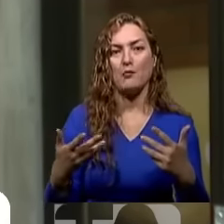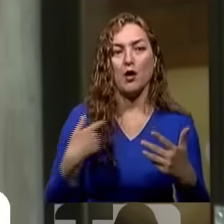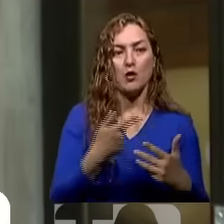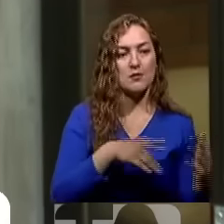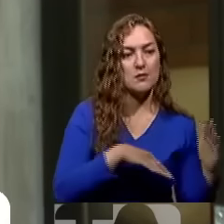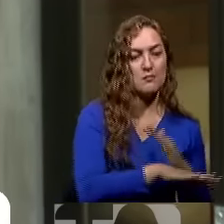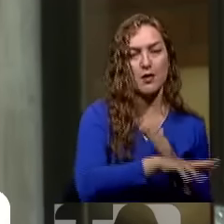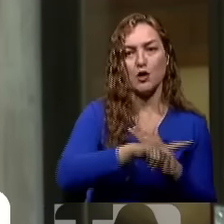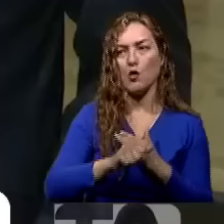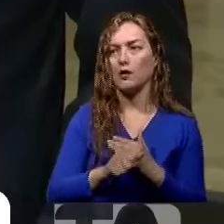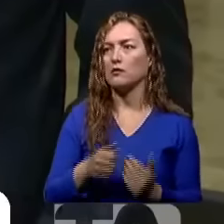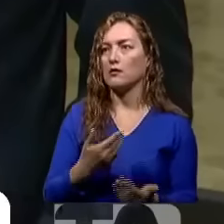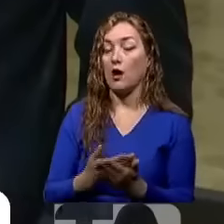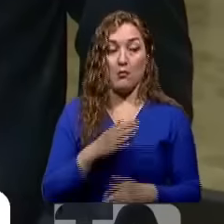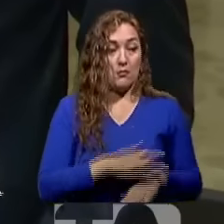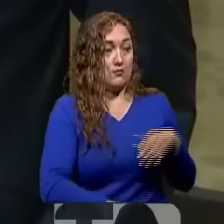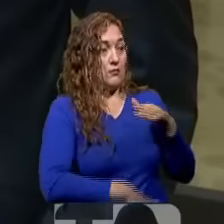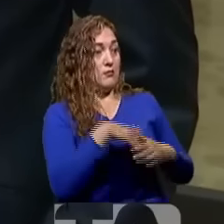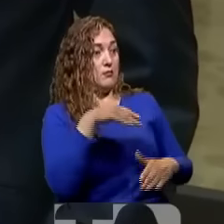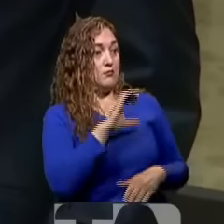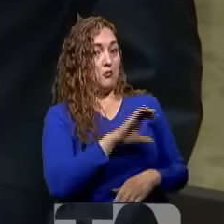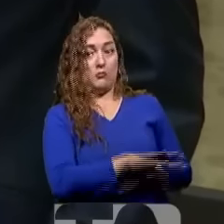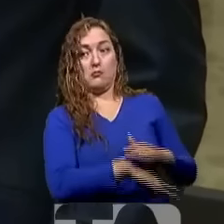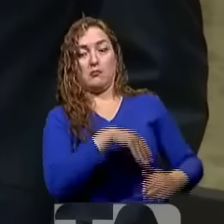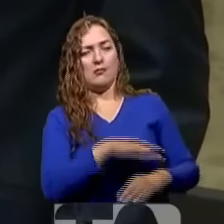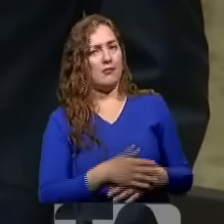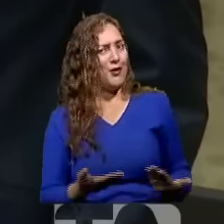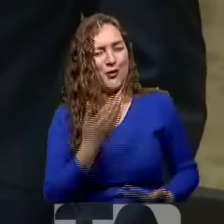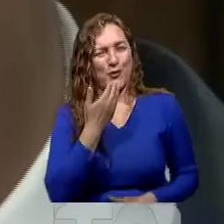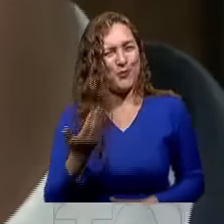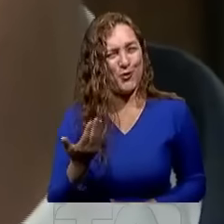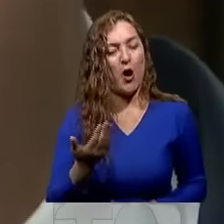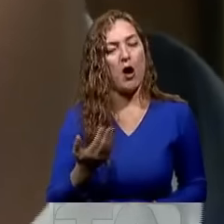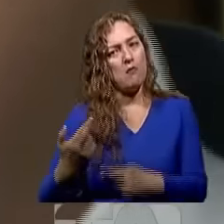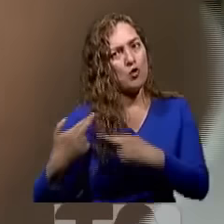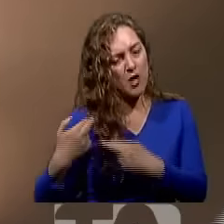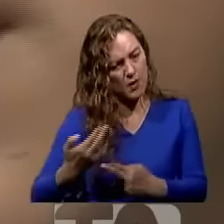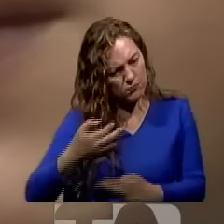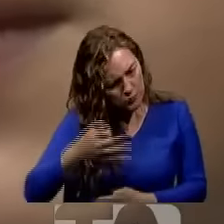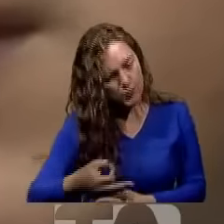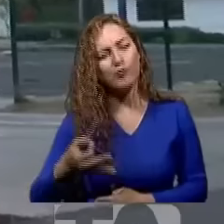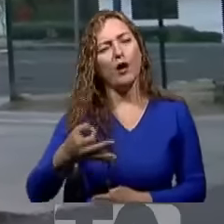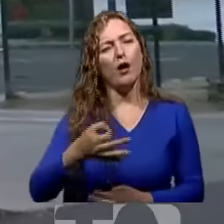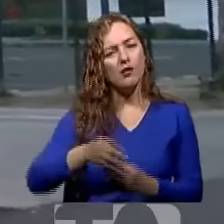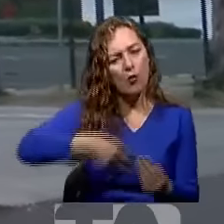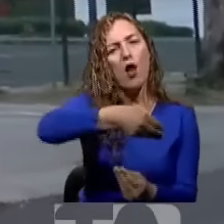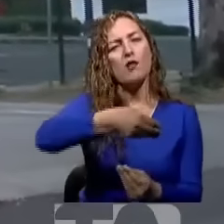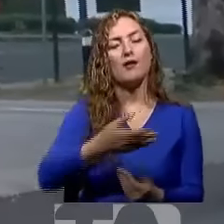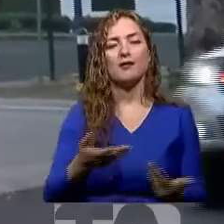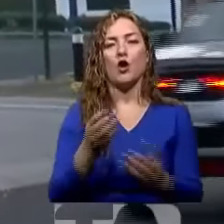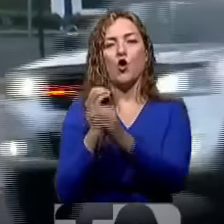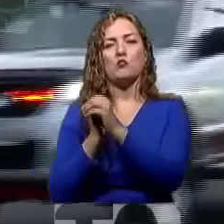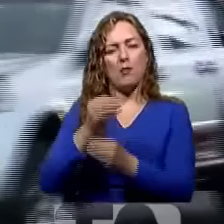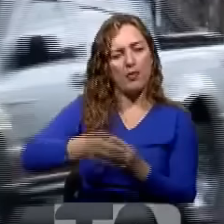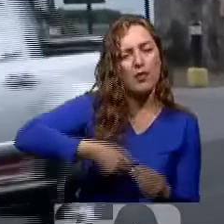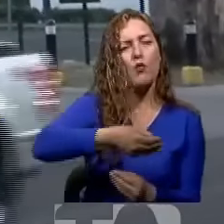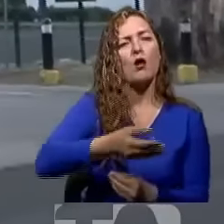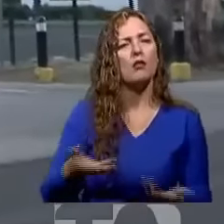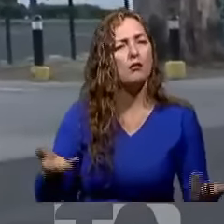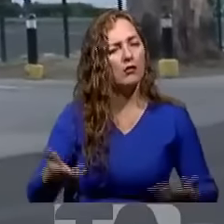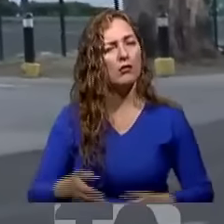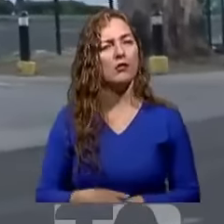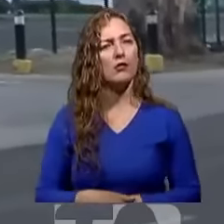lo que suceda a la interna. El concejal proponente Michael Aulestia asegura que con esto el Cabildo tendría ya la obligación de responder en estos casos